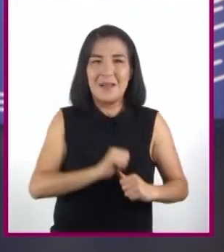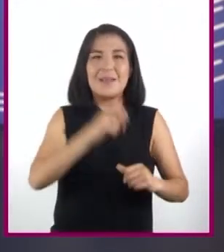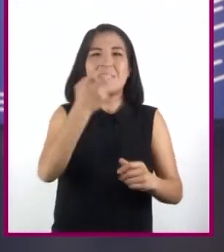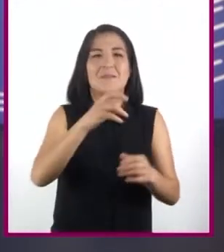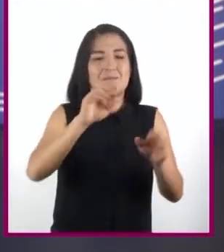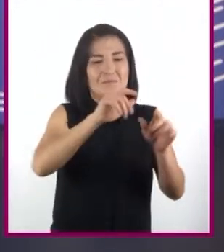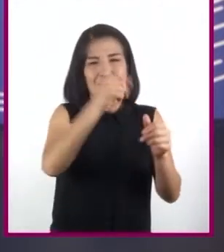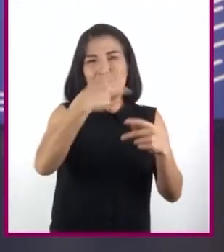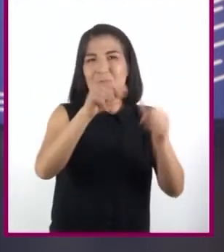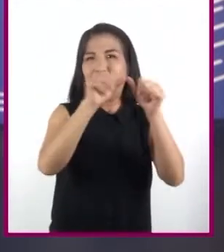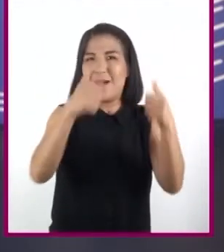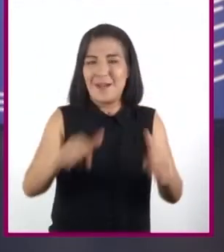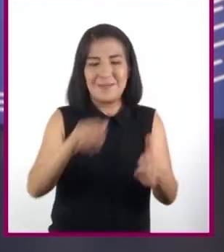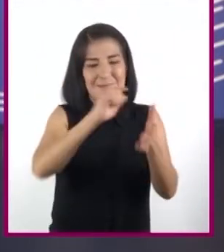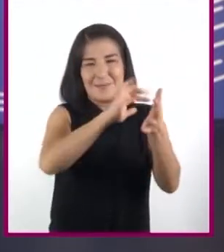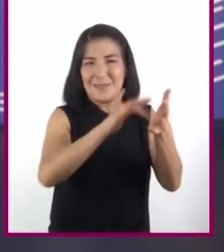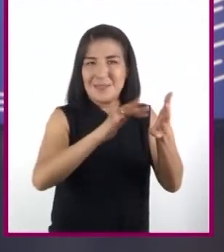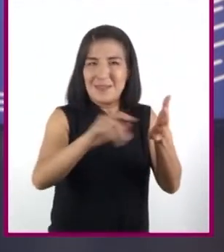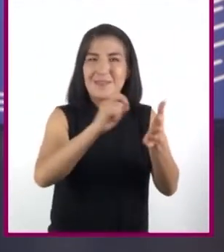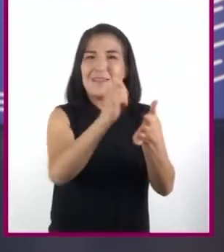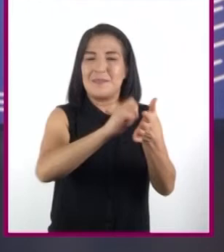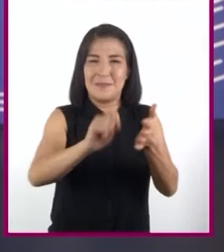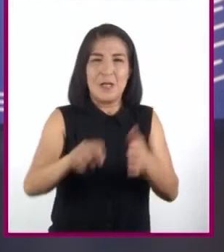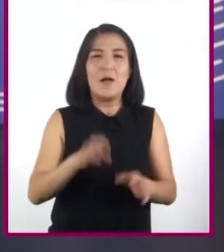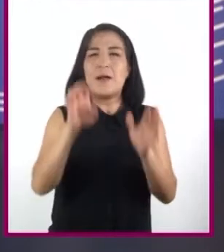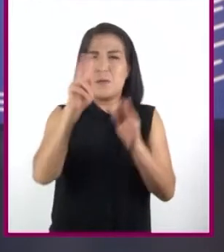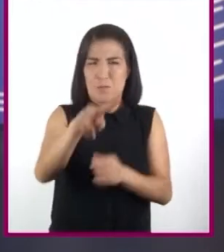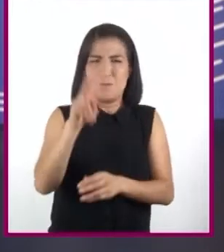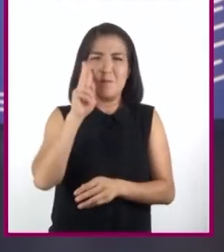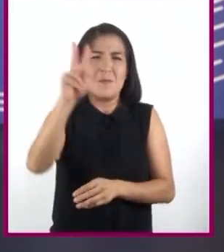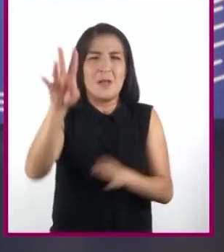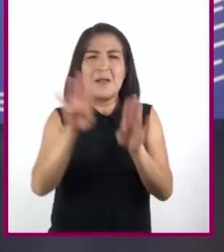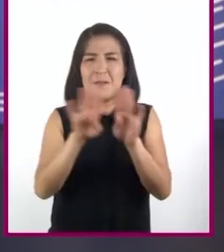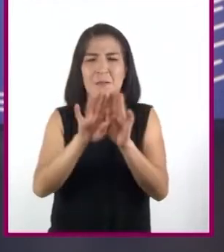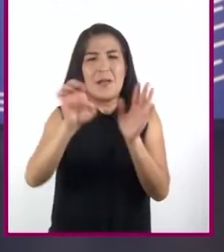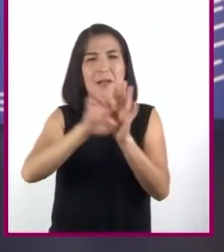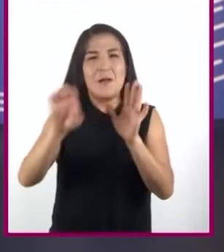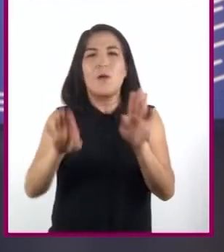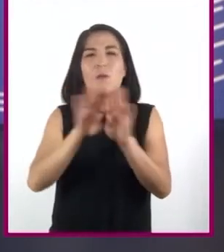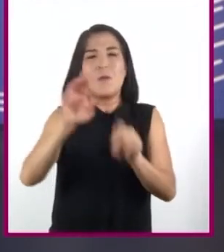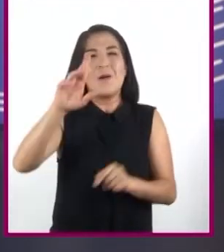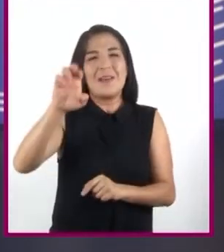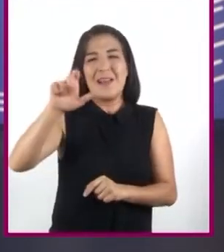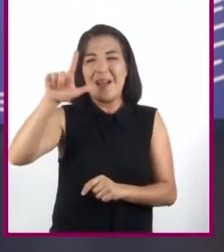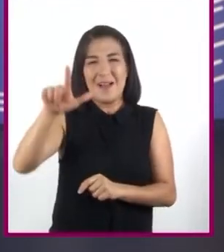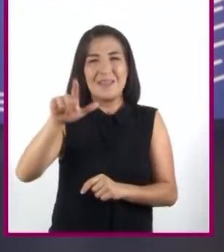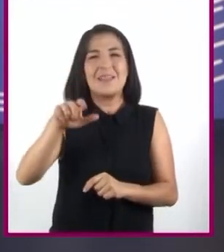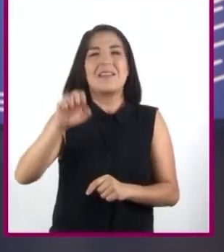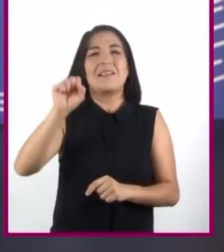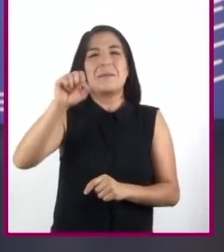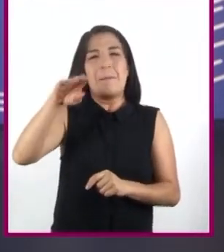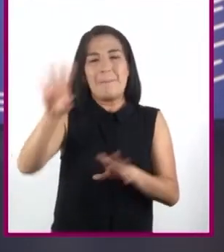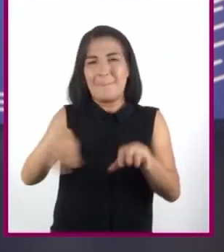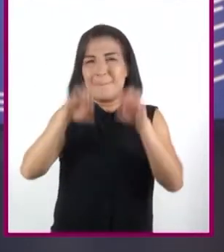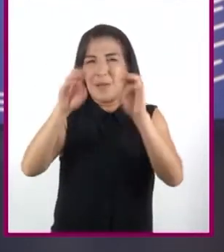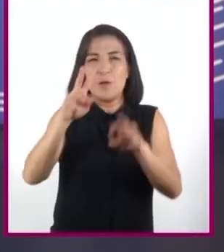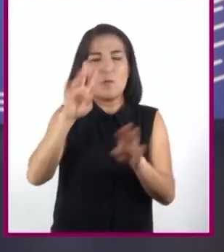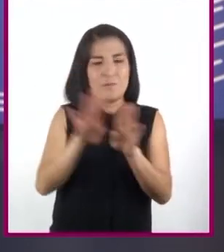artística. Como observaste en los ejemplos, el realismo mágico tiene varios autores representativos.